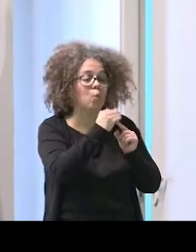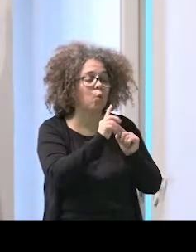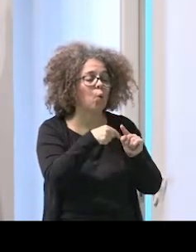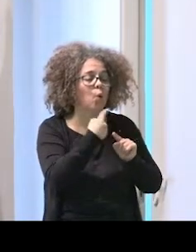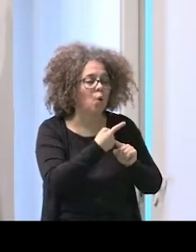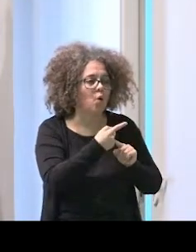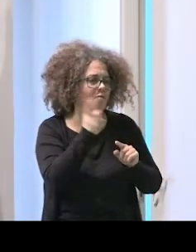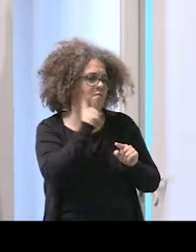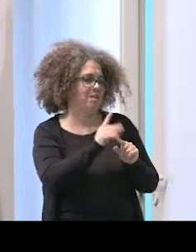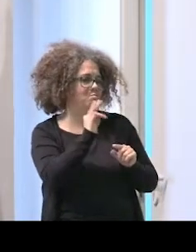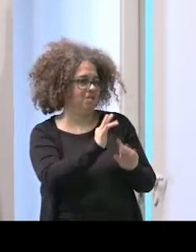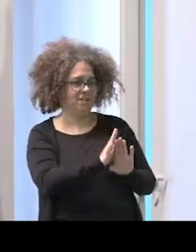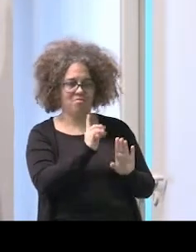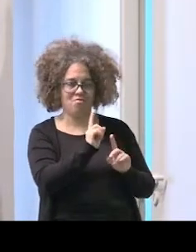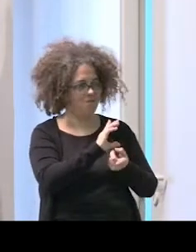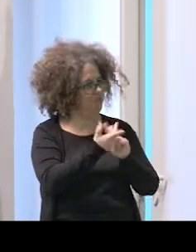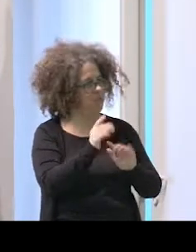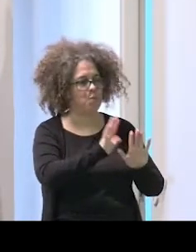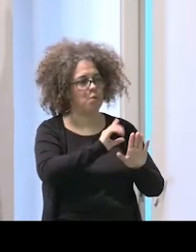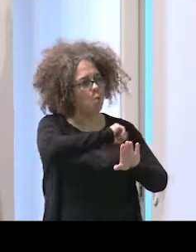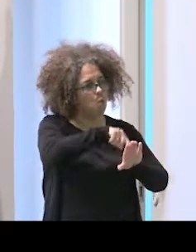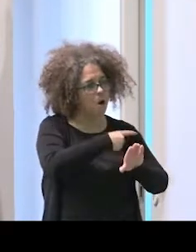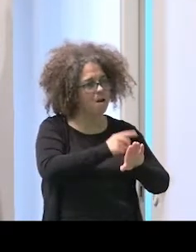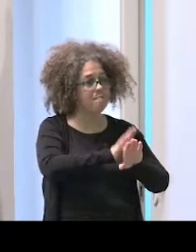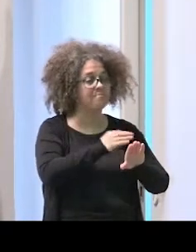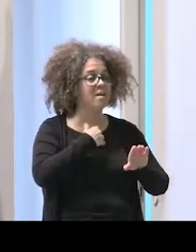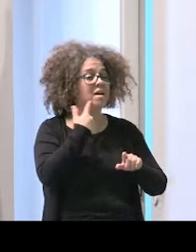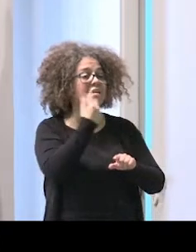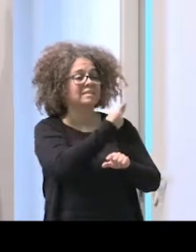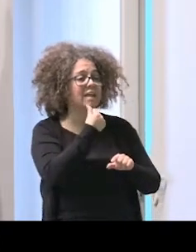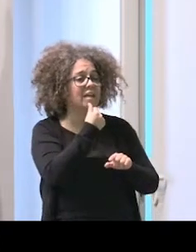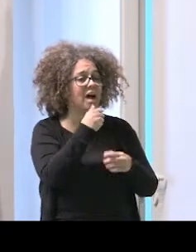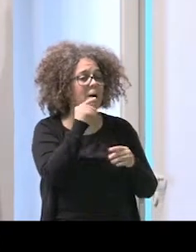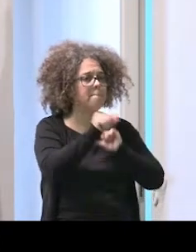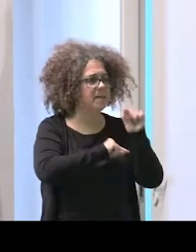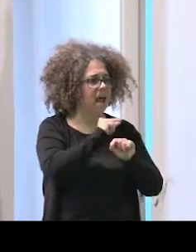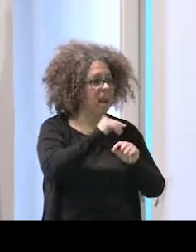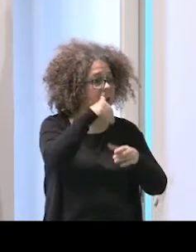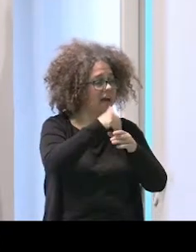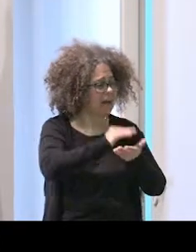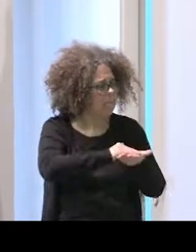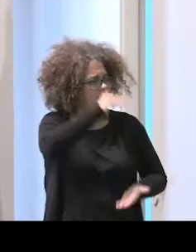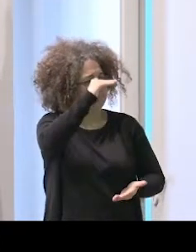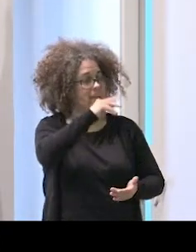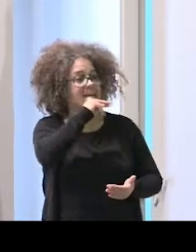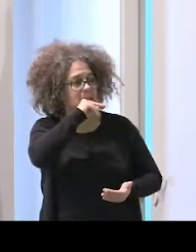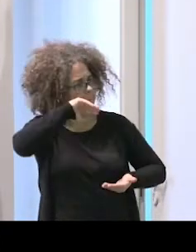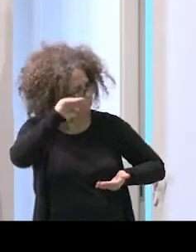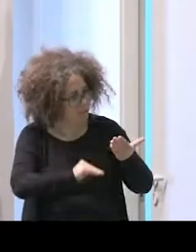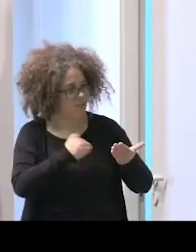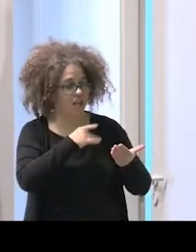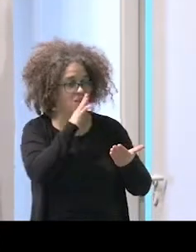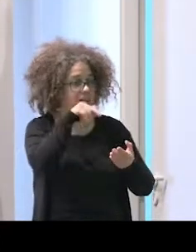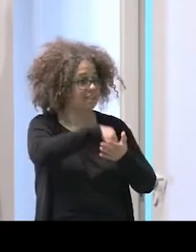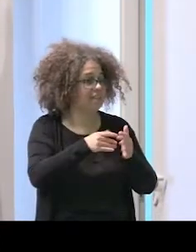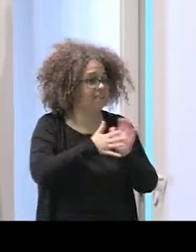ventaja de la saliva? Pues que la carga viral es más elevada en saliva que en orina. porque hay una secreción continua del virus, con lo cual lo vas a